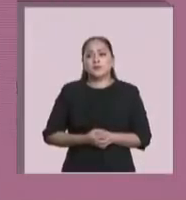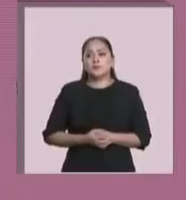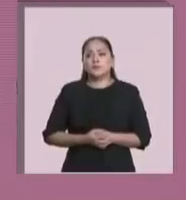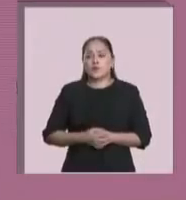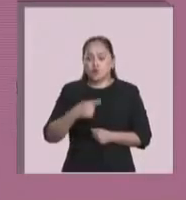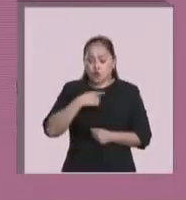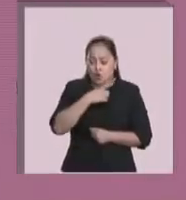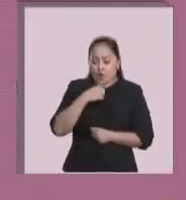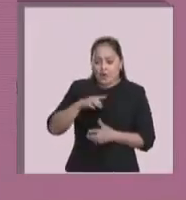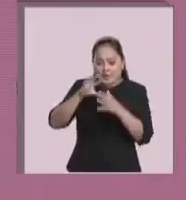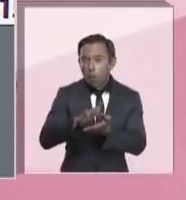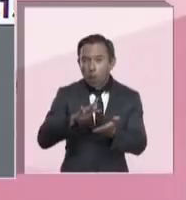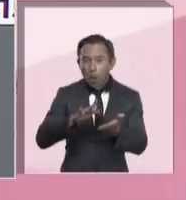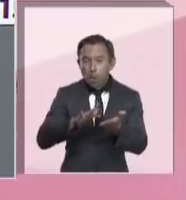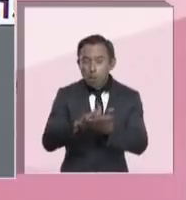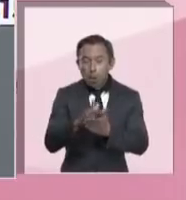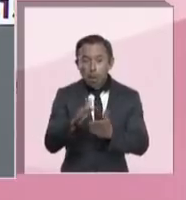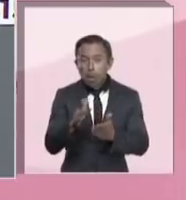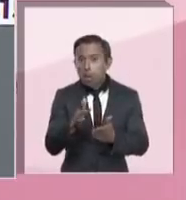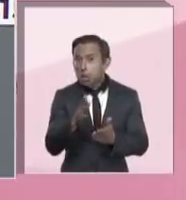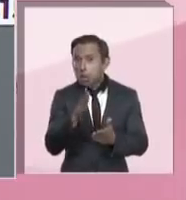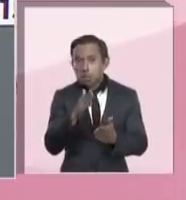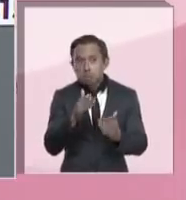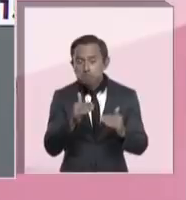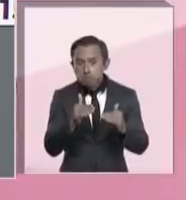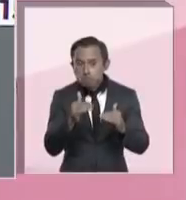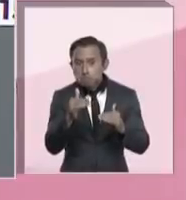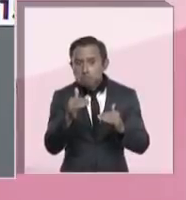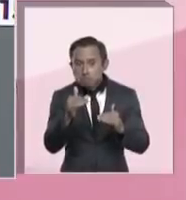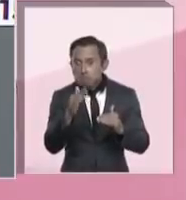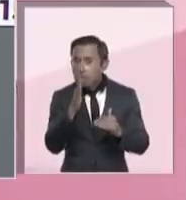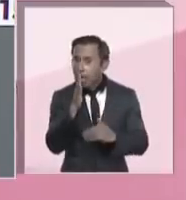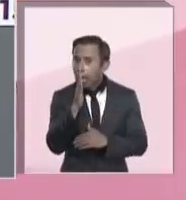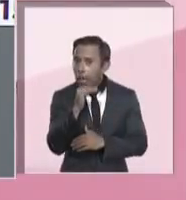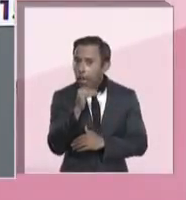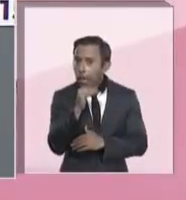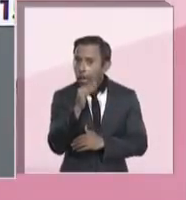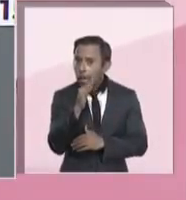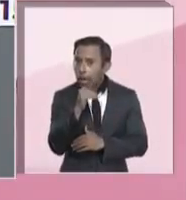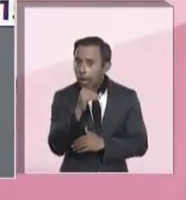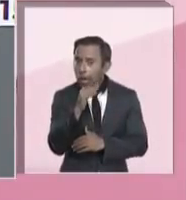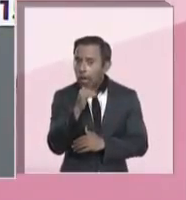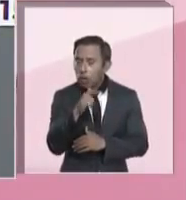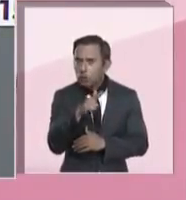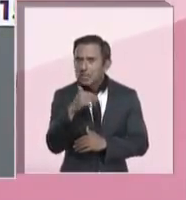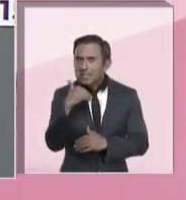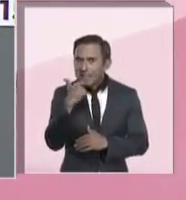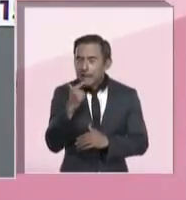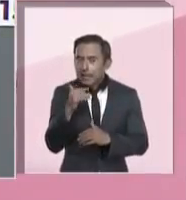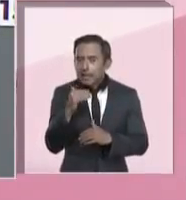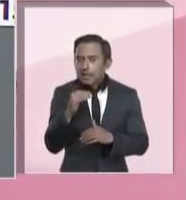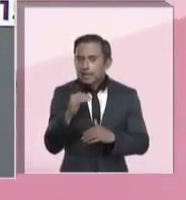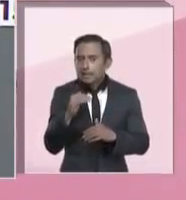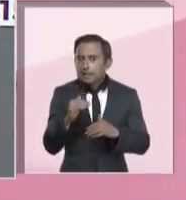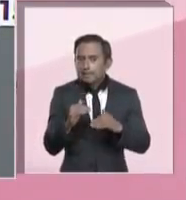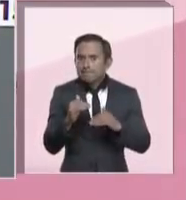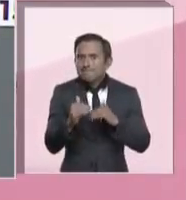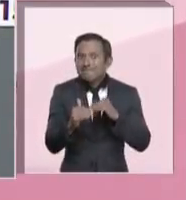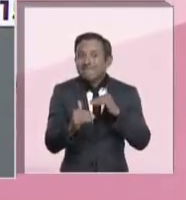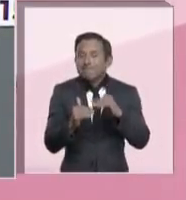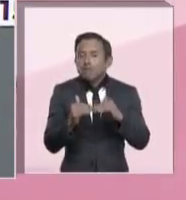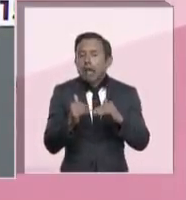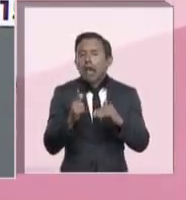López Obrador le respondió así a José Antonio Meade, quien lo acusó de mentir en su 3 de 3. Aprovecho de una vez